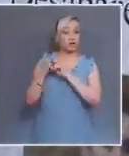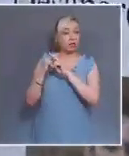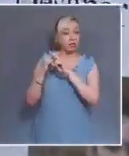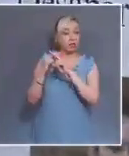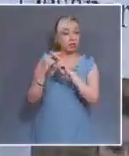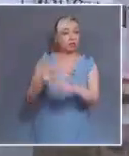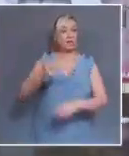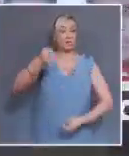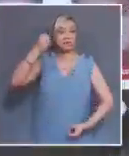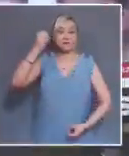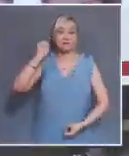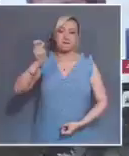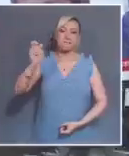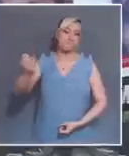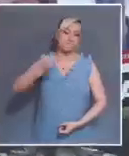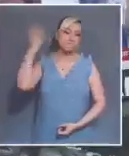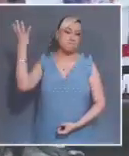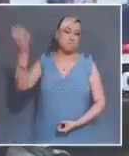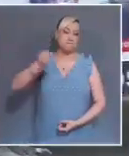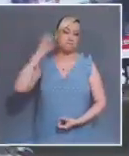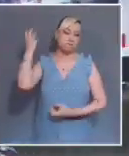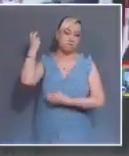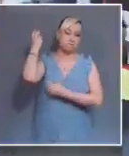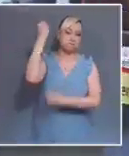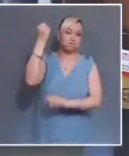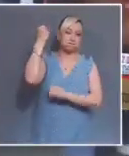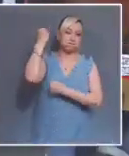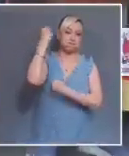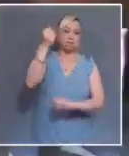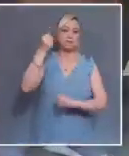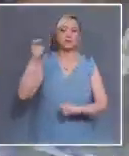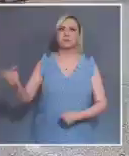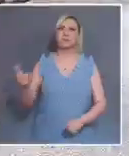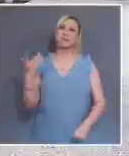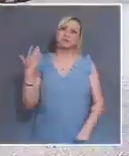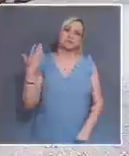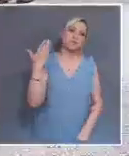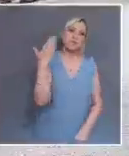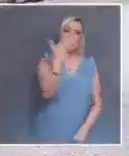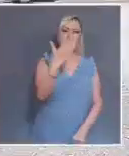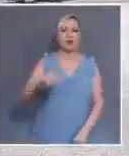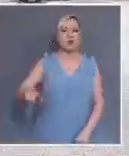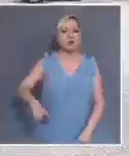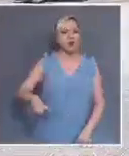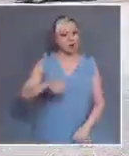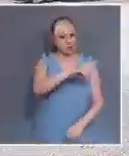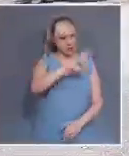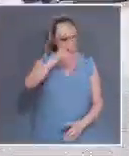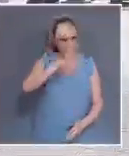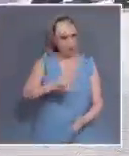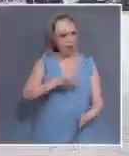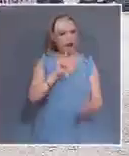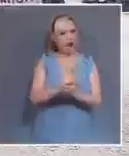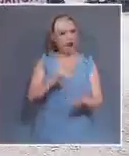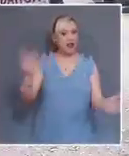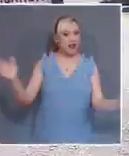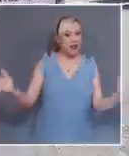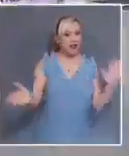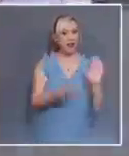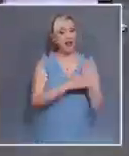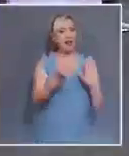Ciudad de México para exigir al Estado que cumpla con su mandato legal y contribuyan a dar con el paradero de sus